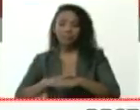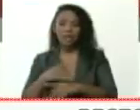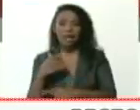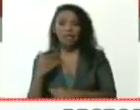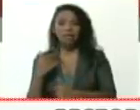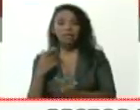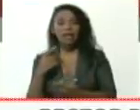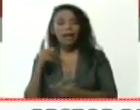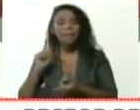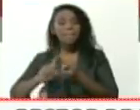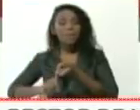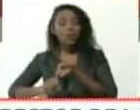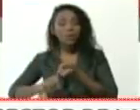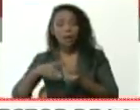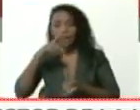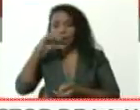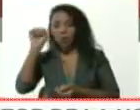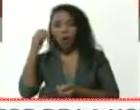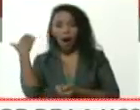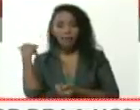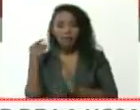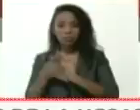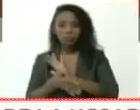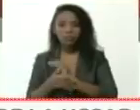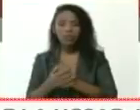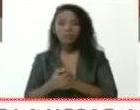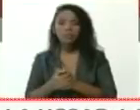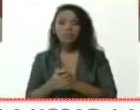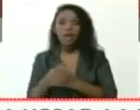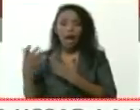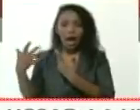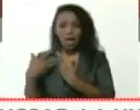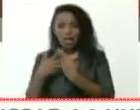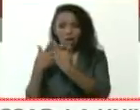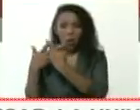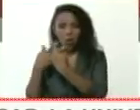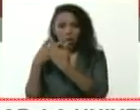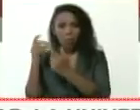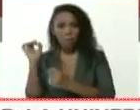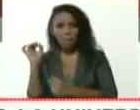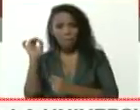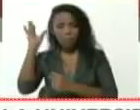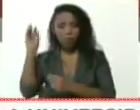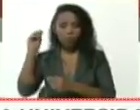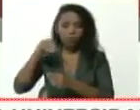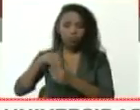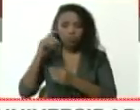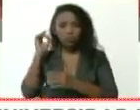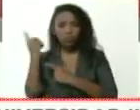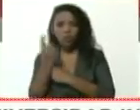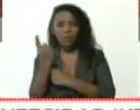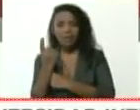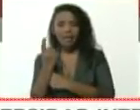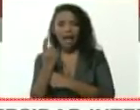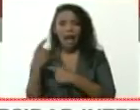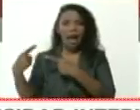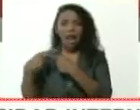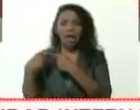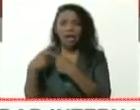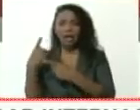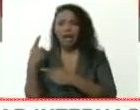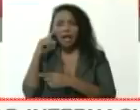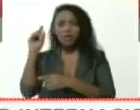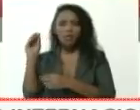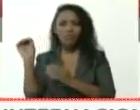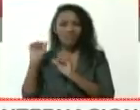en conversaciones que ellos han tenido, y los Estados Unidos han estado también involucrados no solo en la guerra, sino en algunos contactos